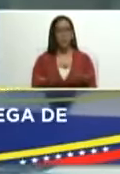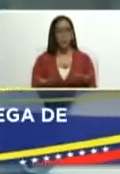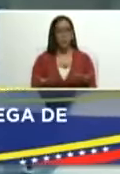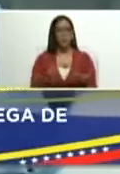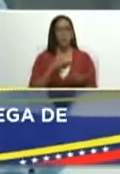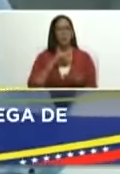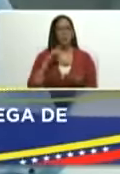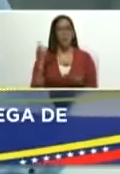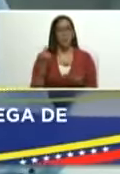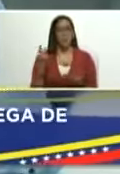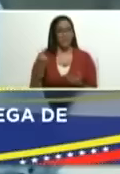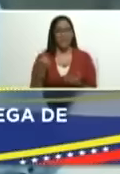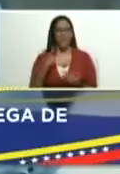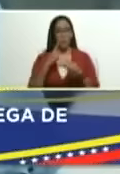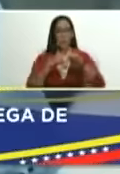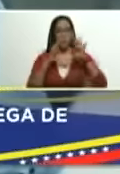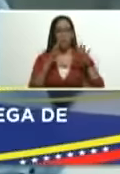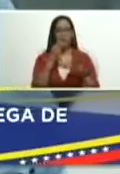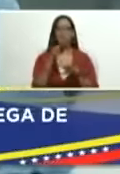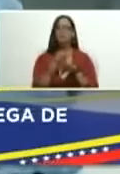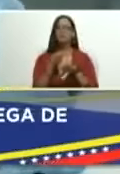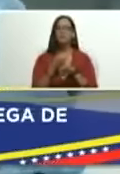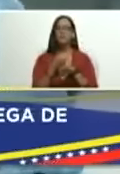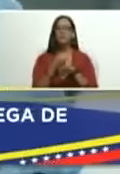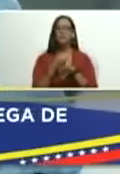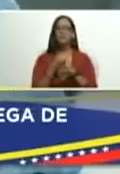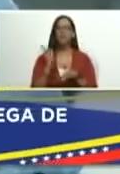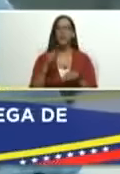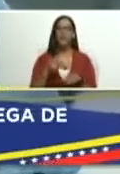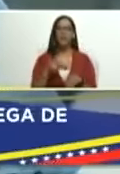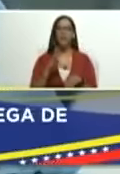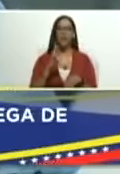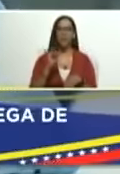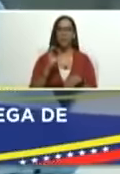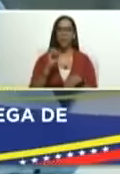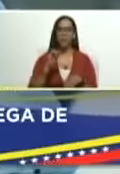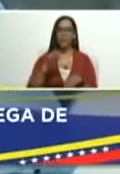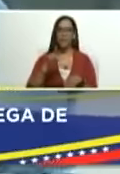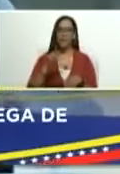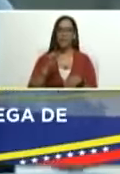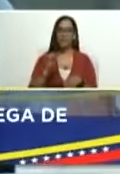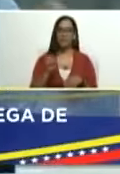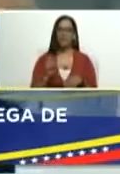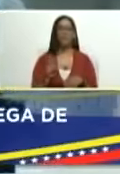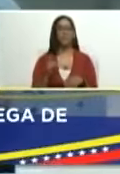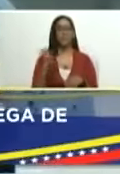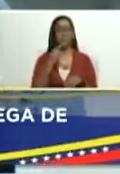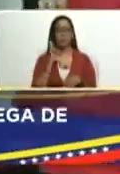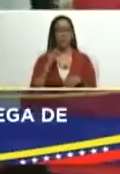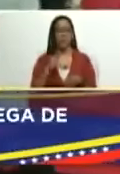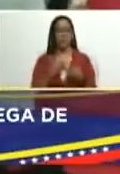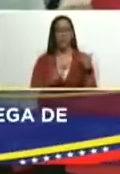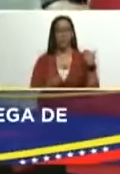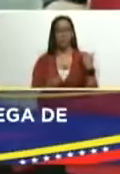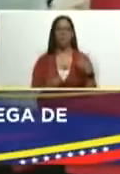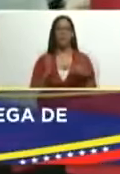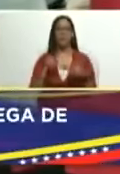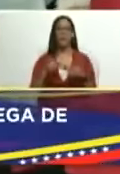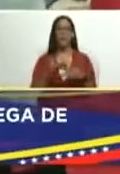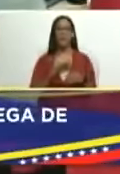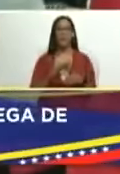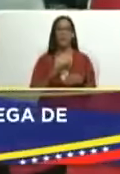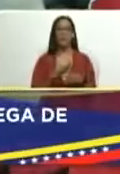no solamente el 1x10 en el gobierno, también las bricomiles, como dice usted, mi comandante presidente, y a través de la alcaldía del municipio de